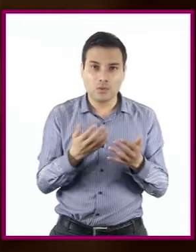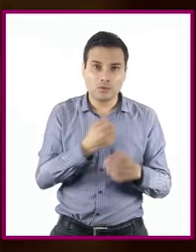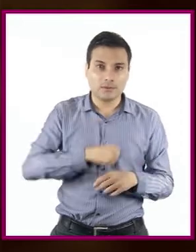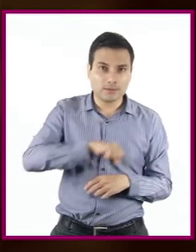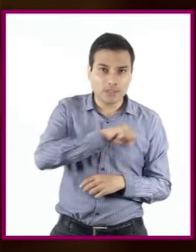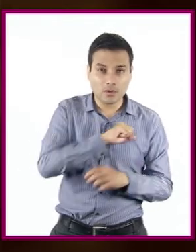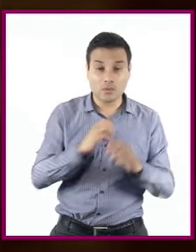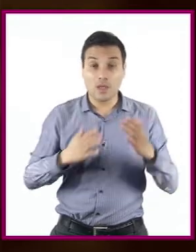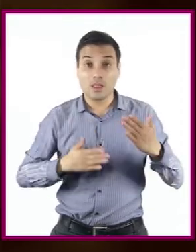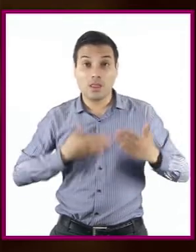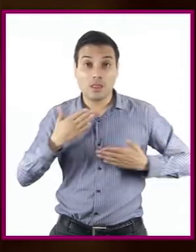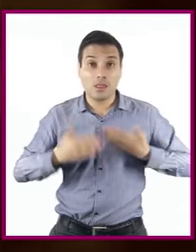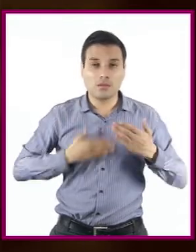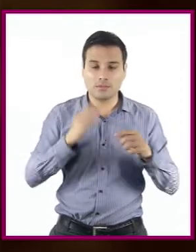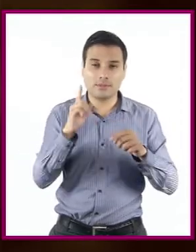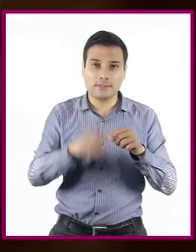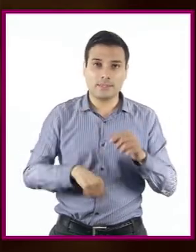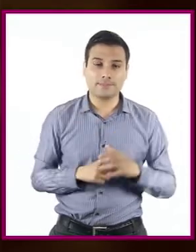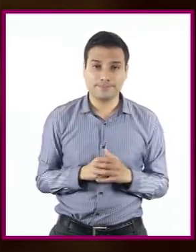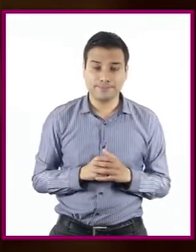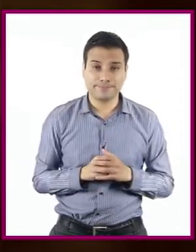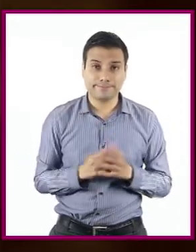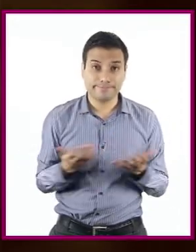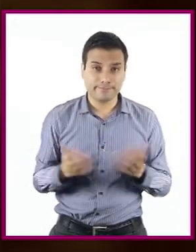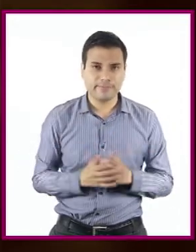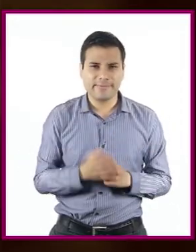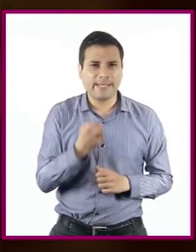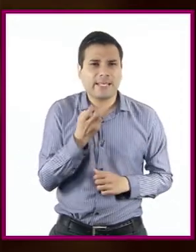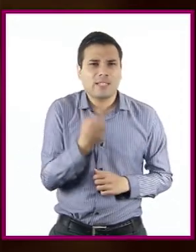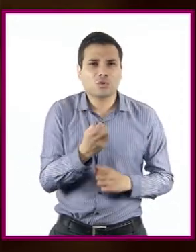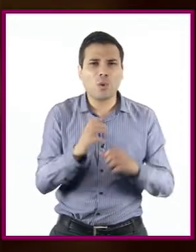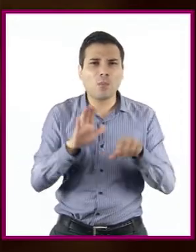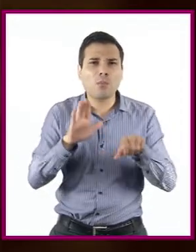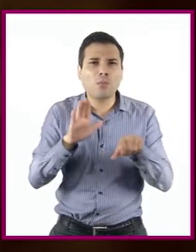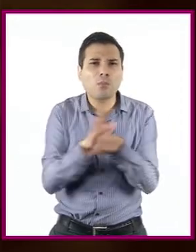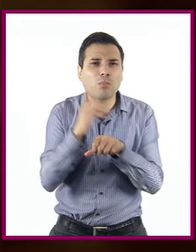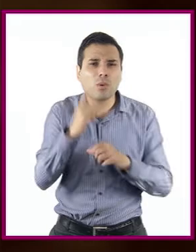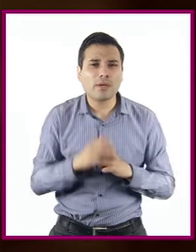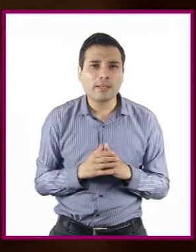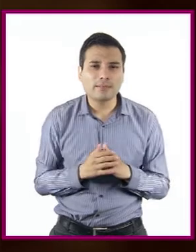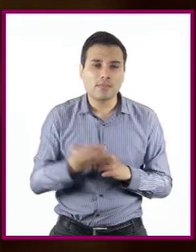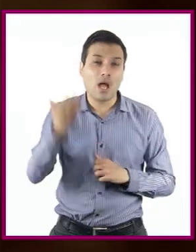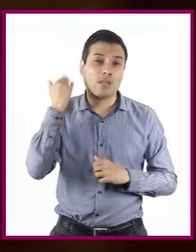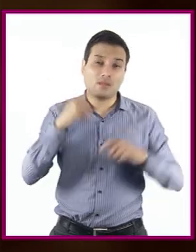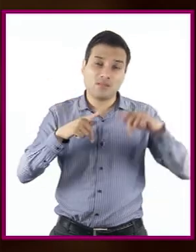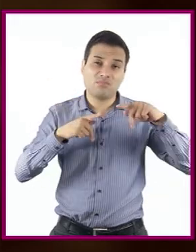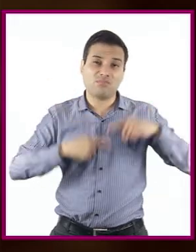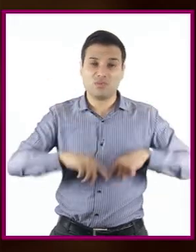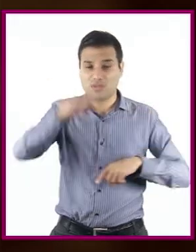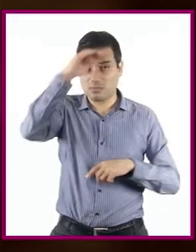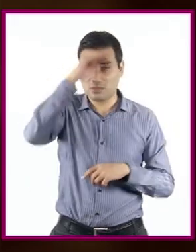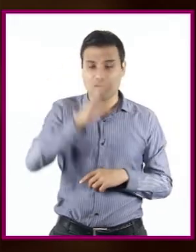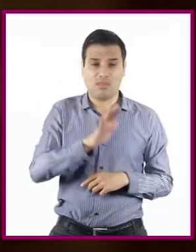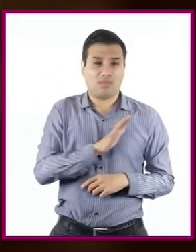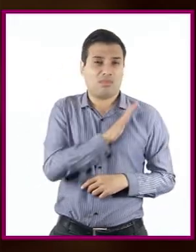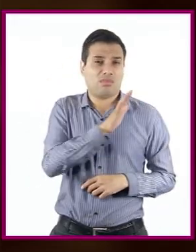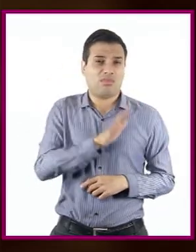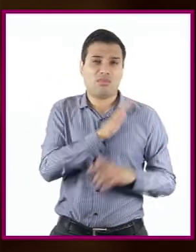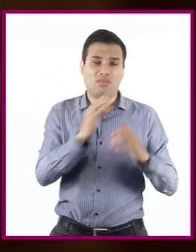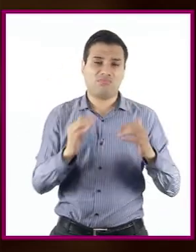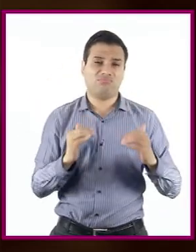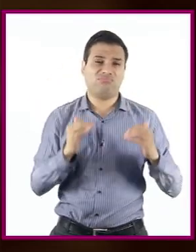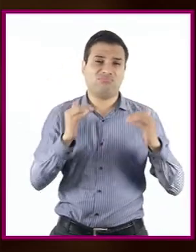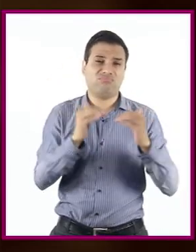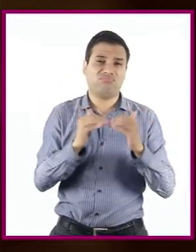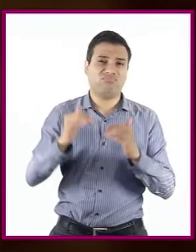incluso espacios físicos. Pero tiene su causa en esta visión colonial en la que lo blanco y los privilegios que representa